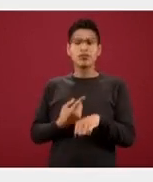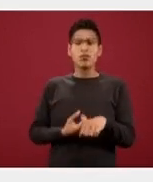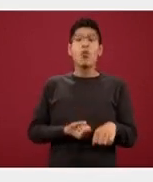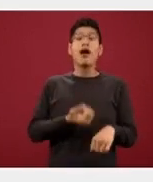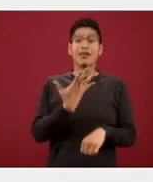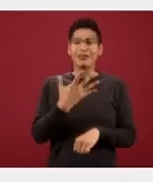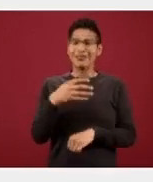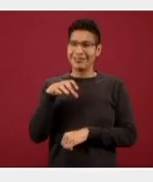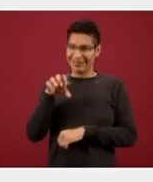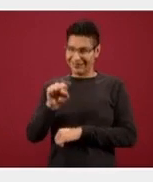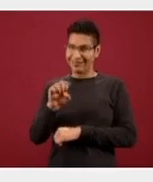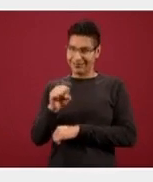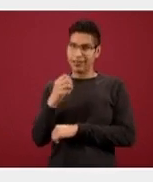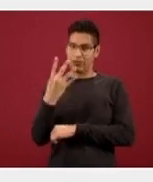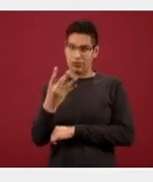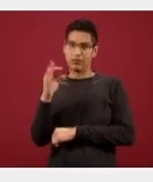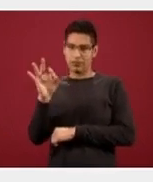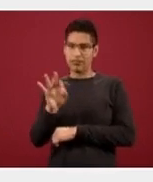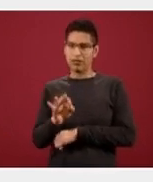64%, esto es